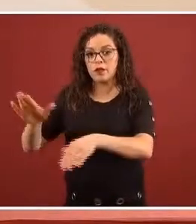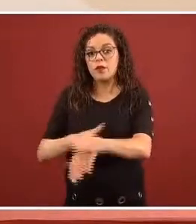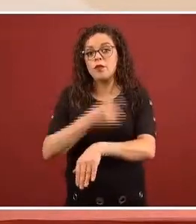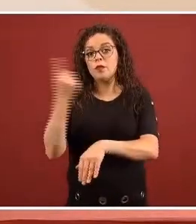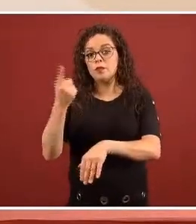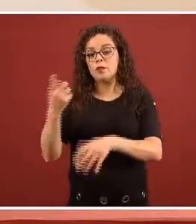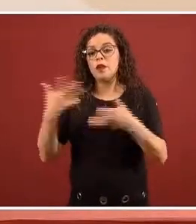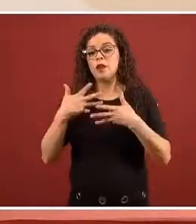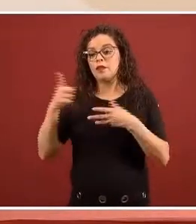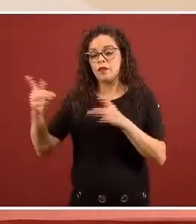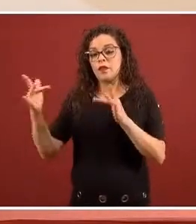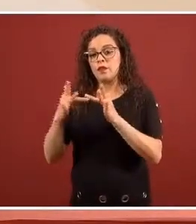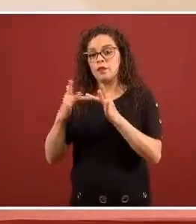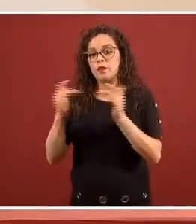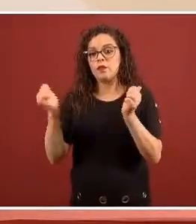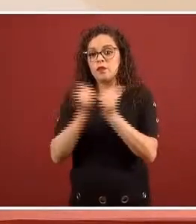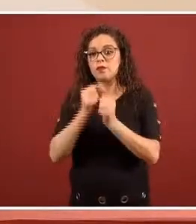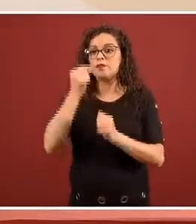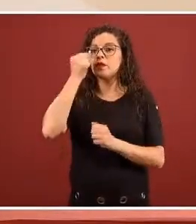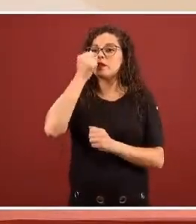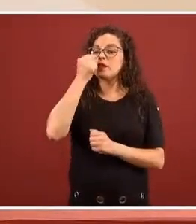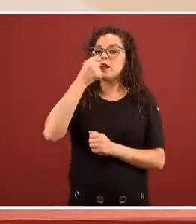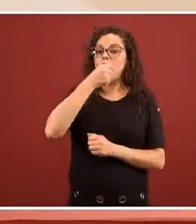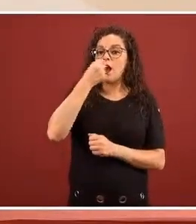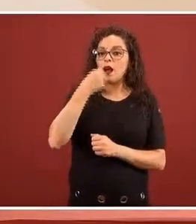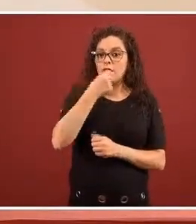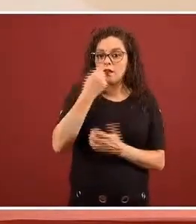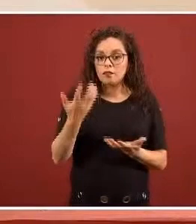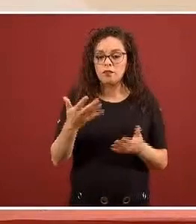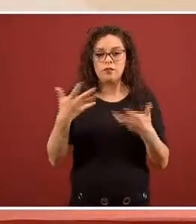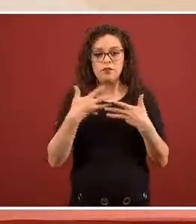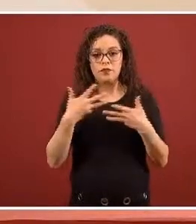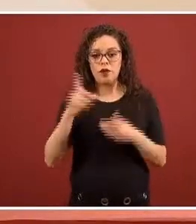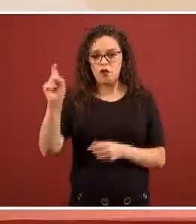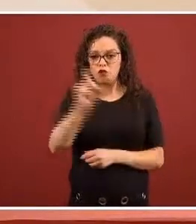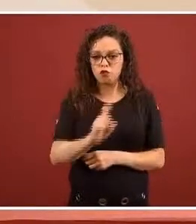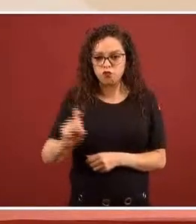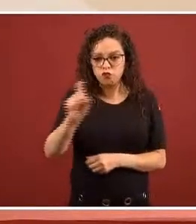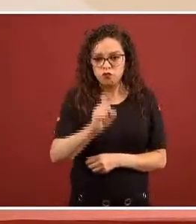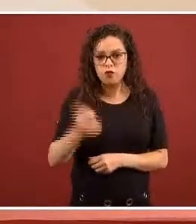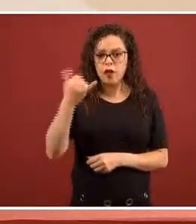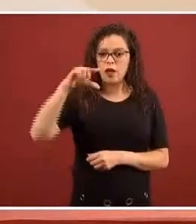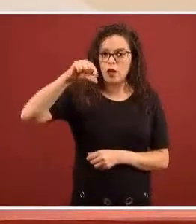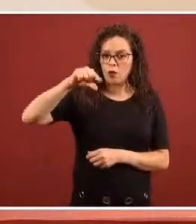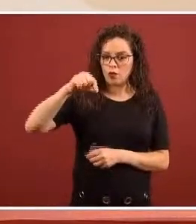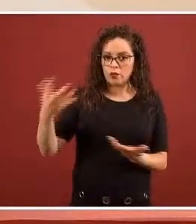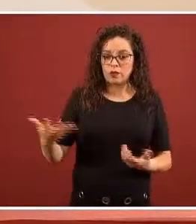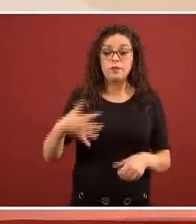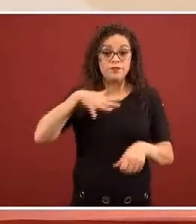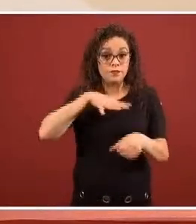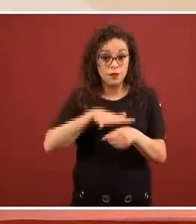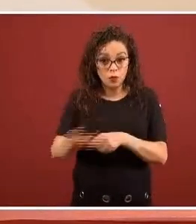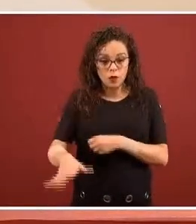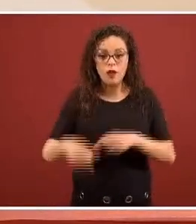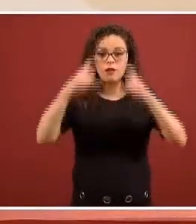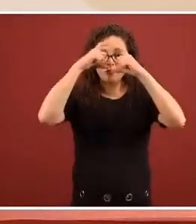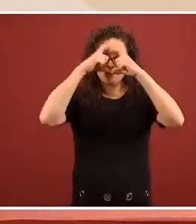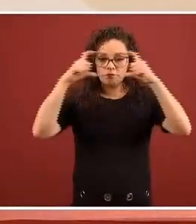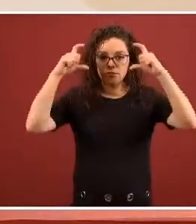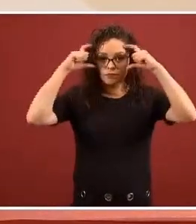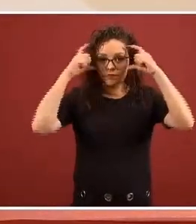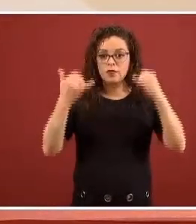respiratorias, tanto en aerosoles como en gotas. Y estos son los gogles y las mascarillas